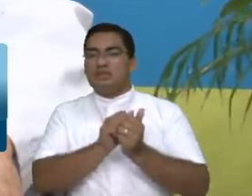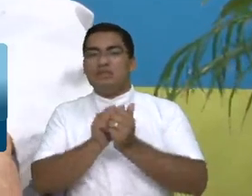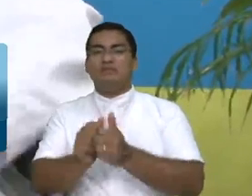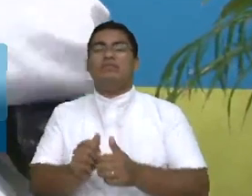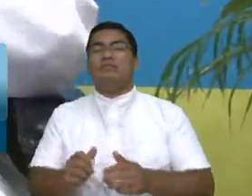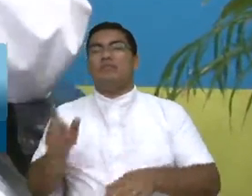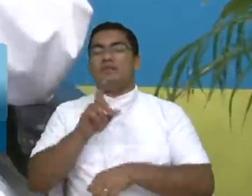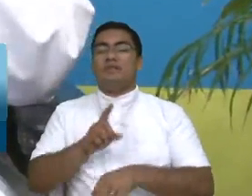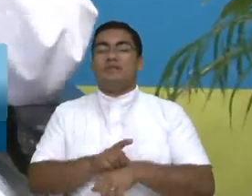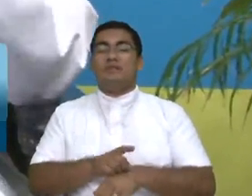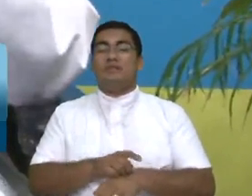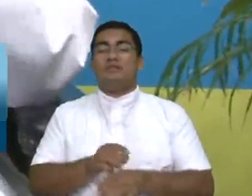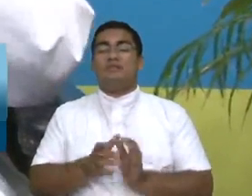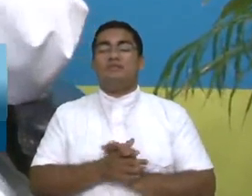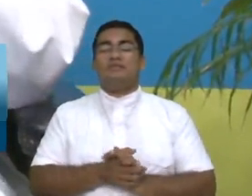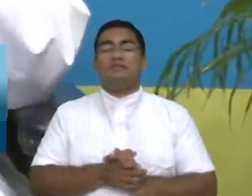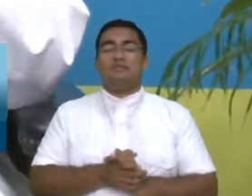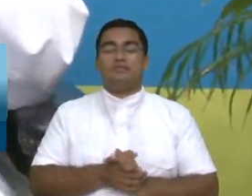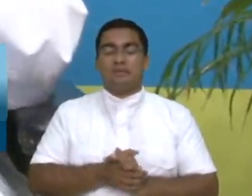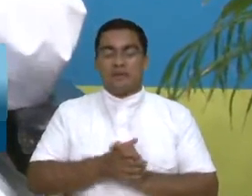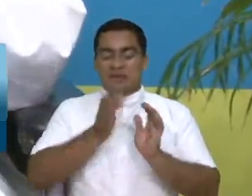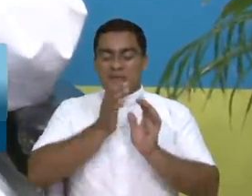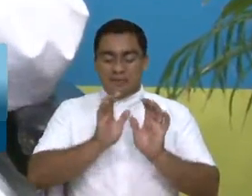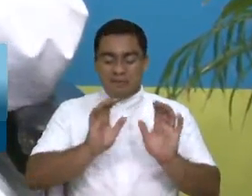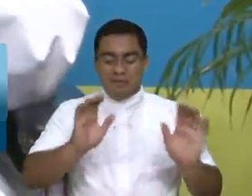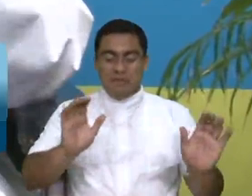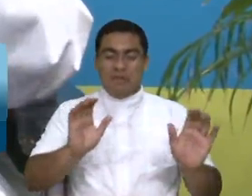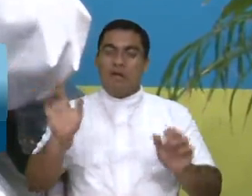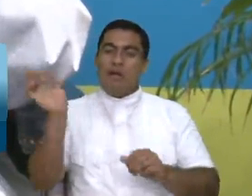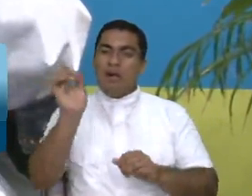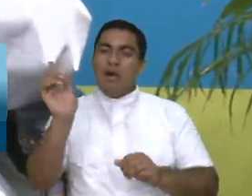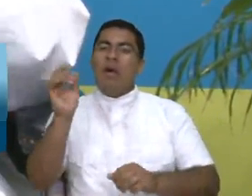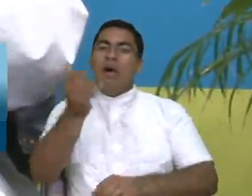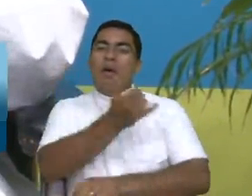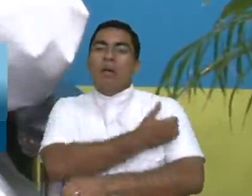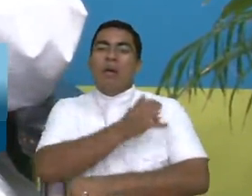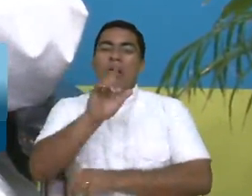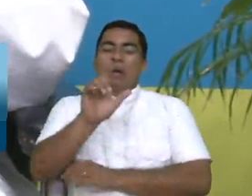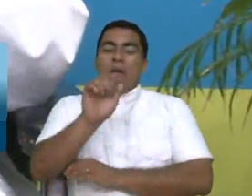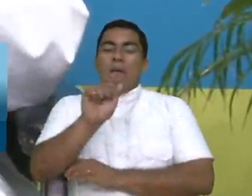¿verdad? Las consultas son para los niños, en primer lugar, puede ser la mascota, ¿verdad?, en Managua, en el caso de Managua. Pues en el